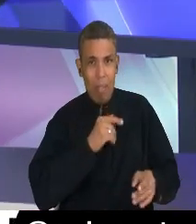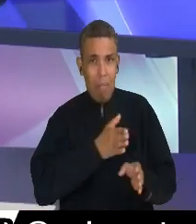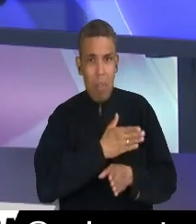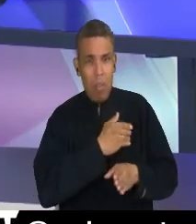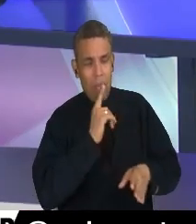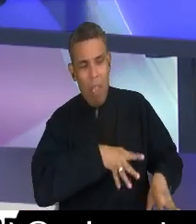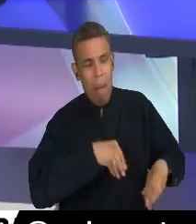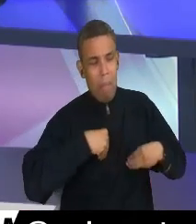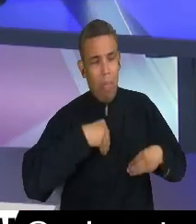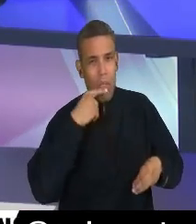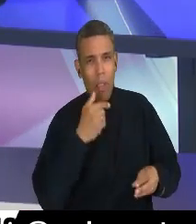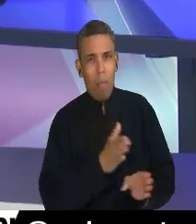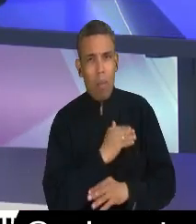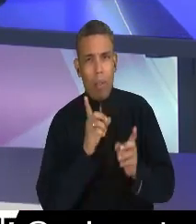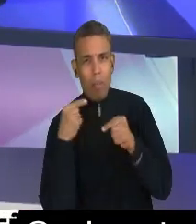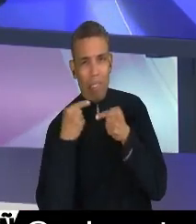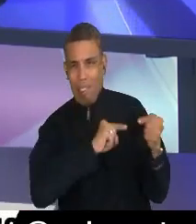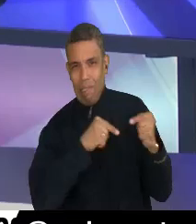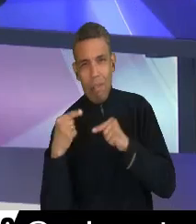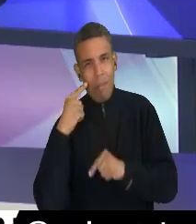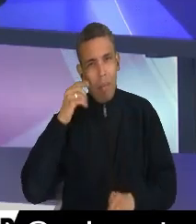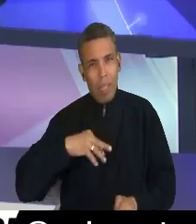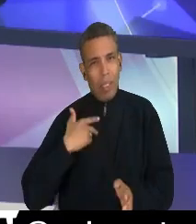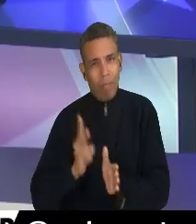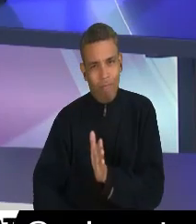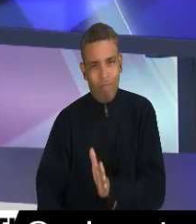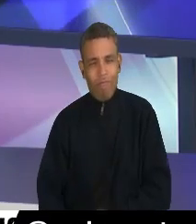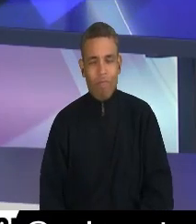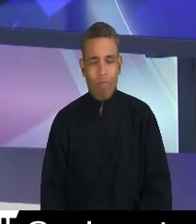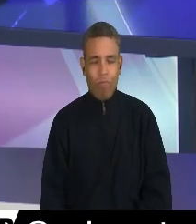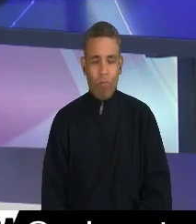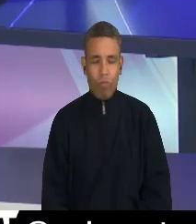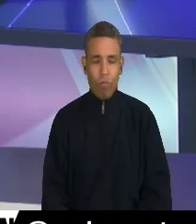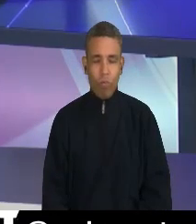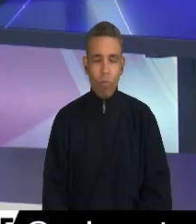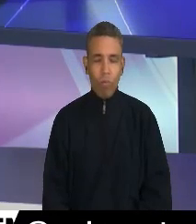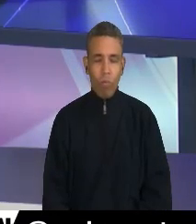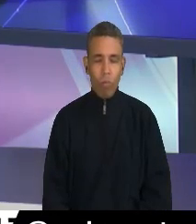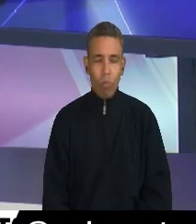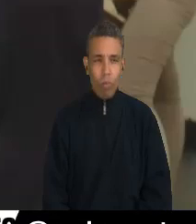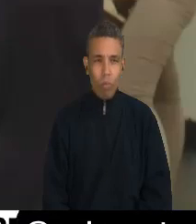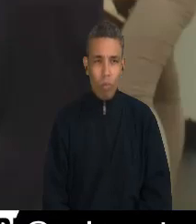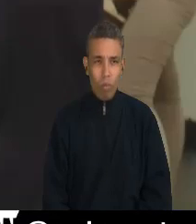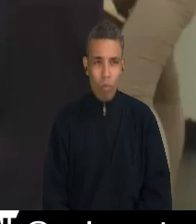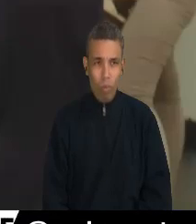Y la policía se pronunció sobre este hecho de intolerancia que dejó a un hombre muerto.